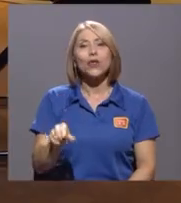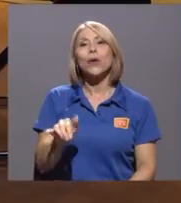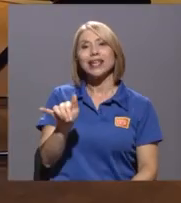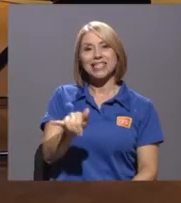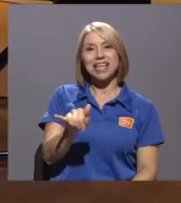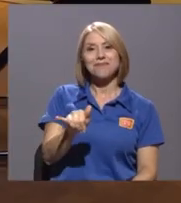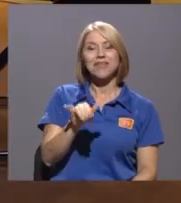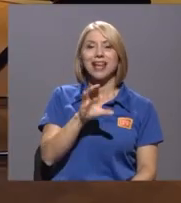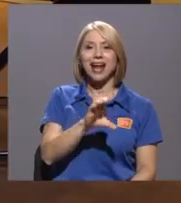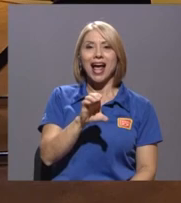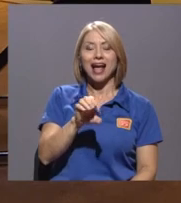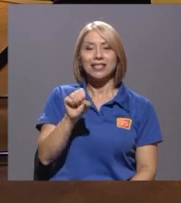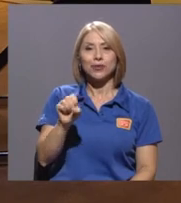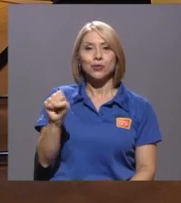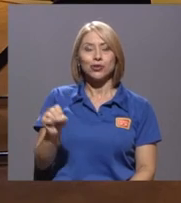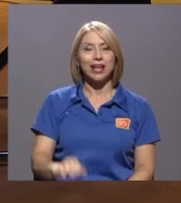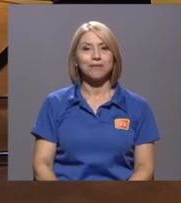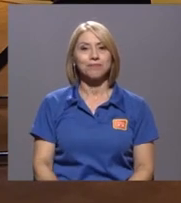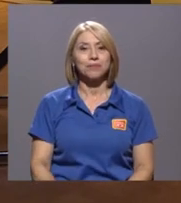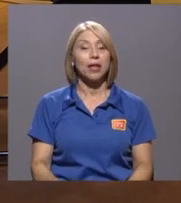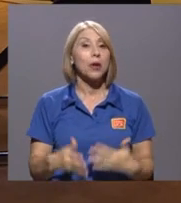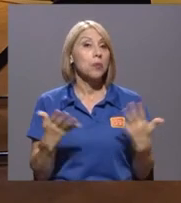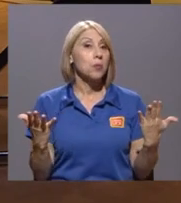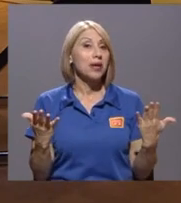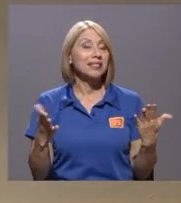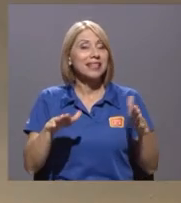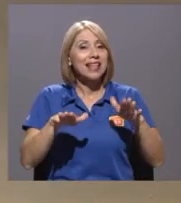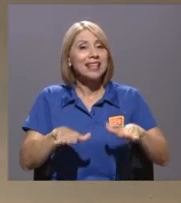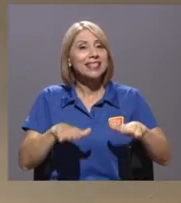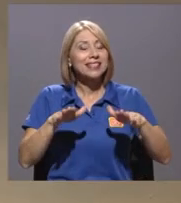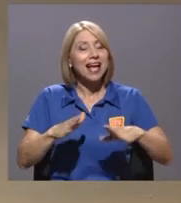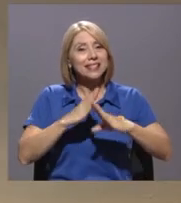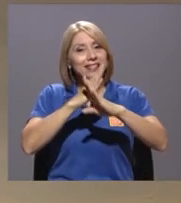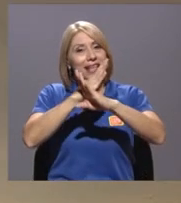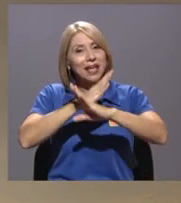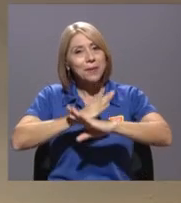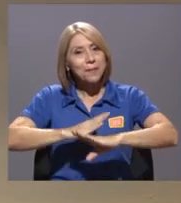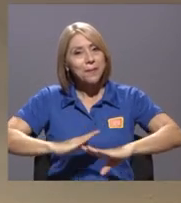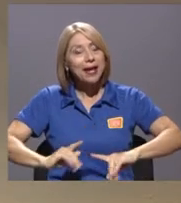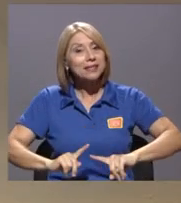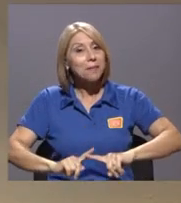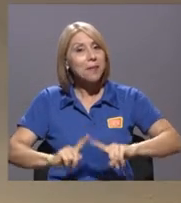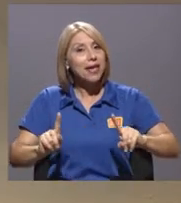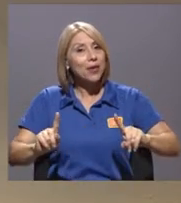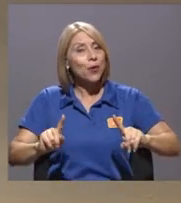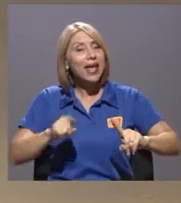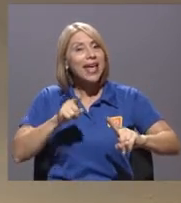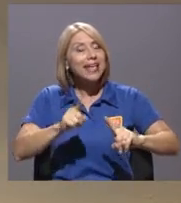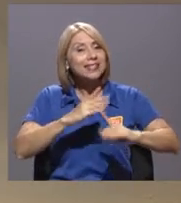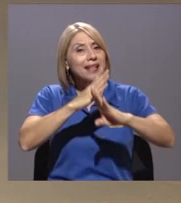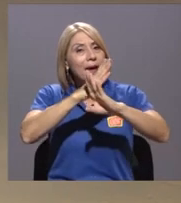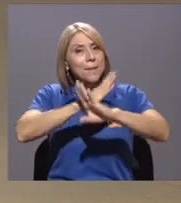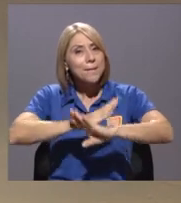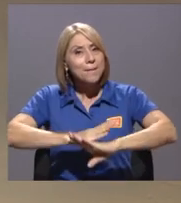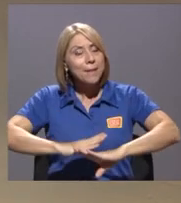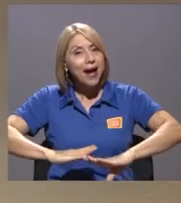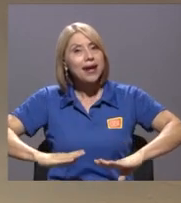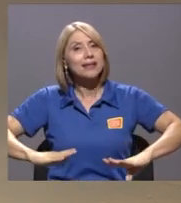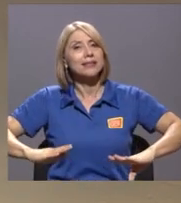pues que descanse en paz pero y esa paz que